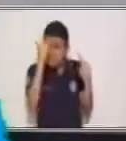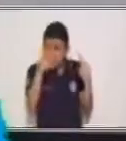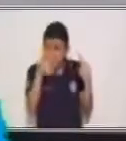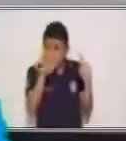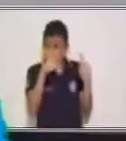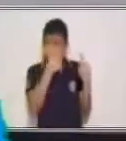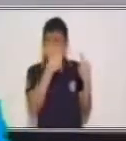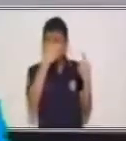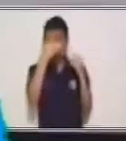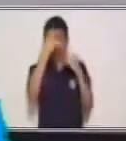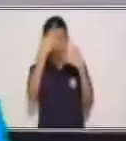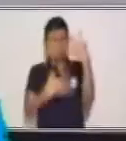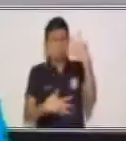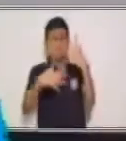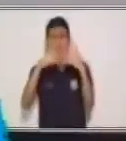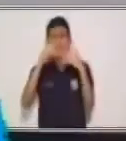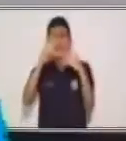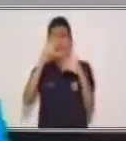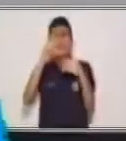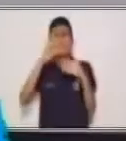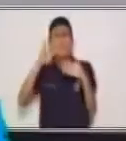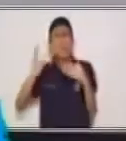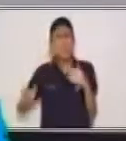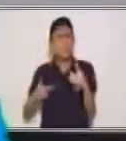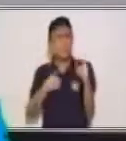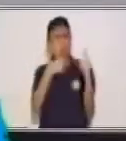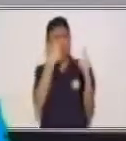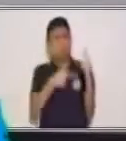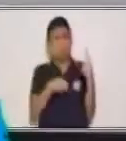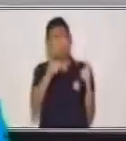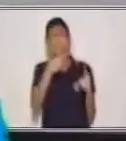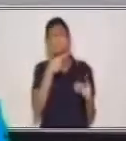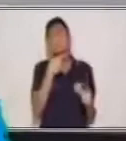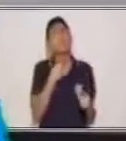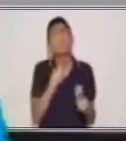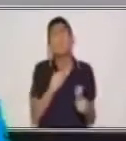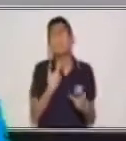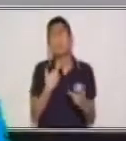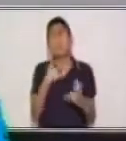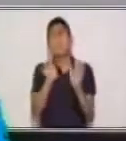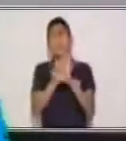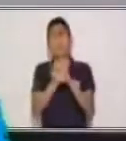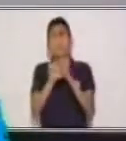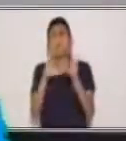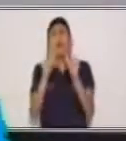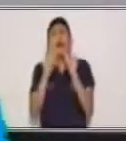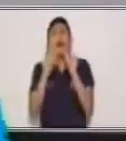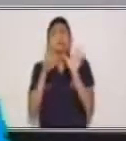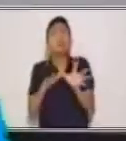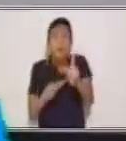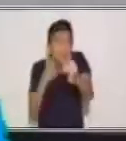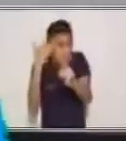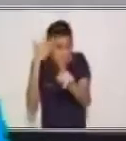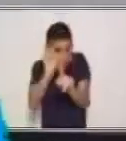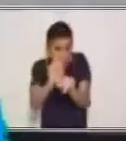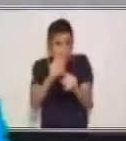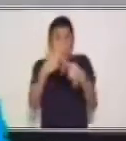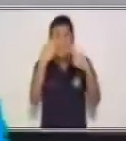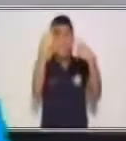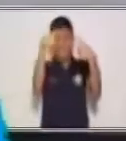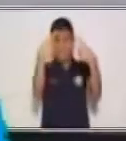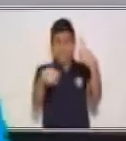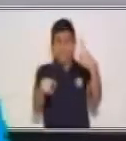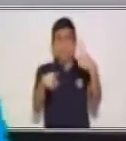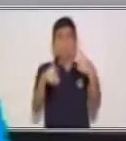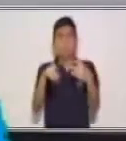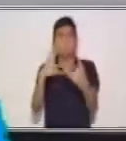eso hay mucha más clasificación? Porque siempre nos gusta clasificar, ¿verdad? Incluso con los animalitos, no sé si se han dado cuenta de los diferentes tipos de